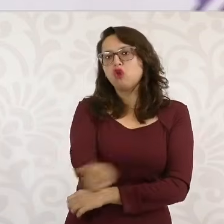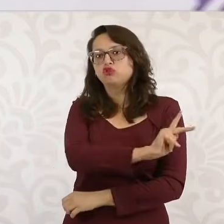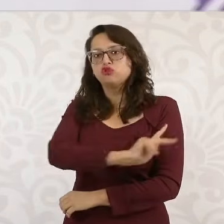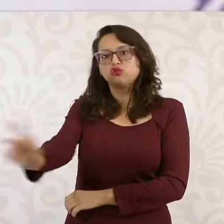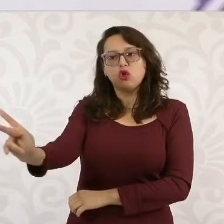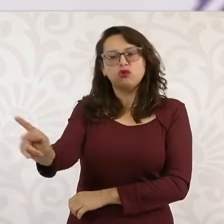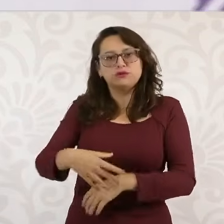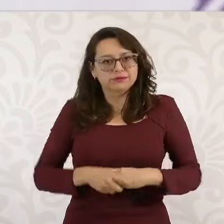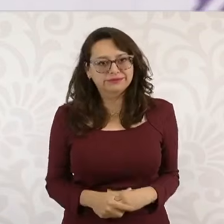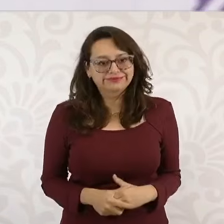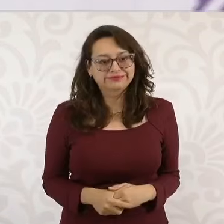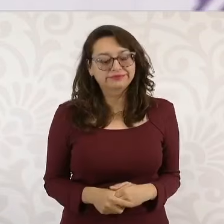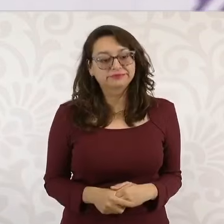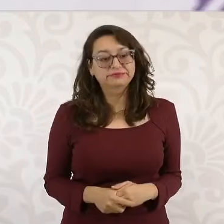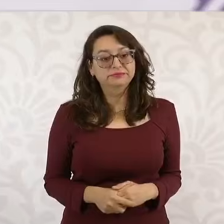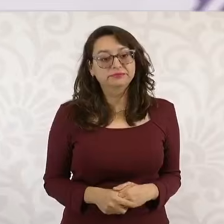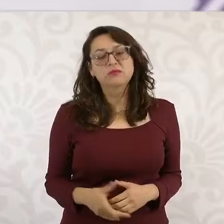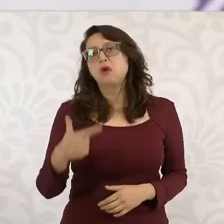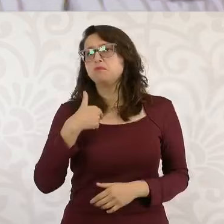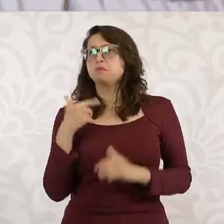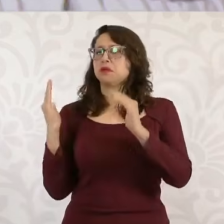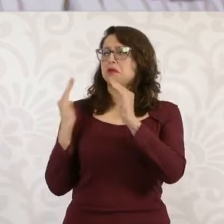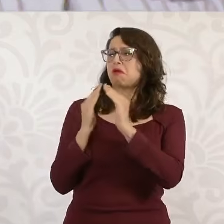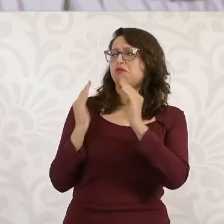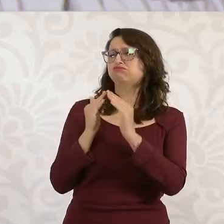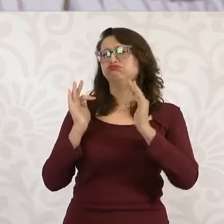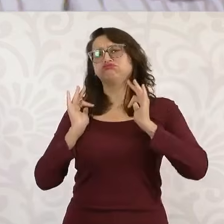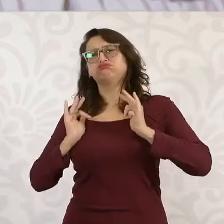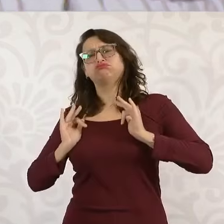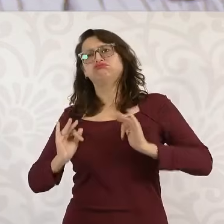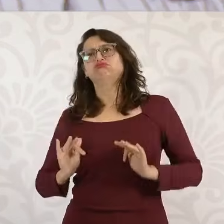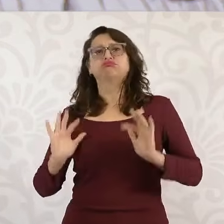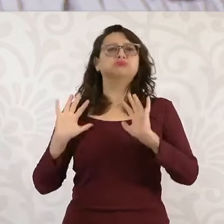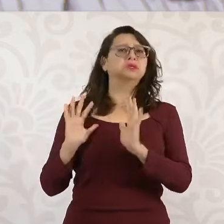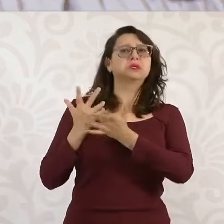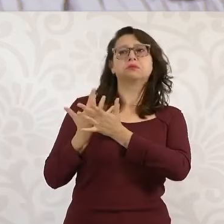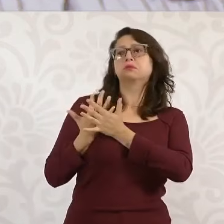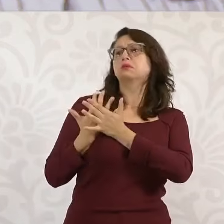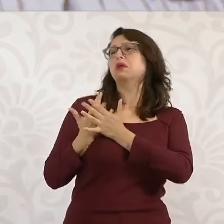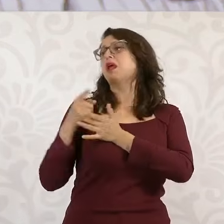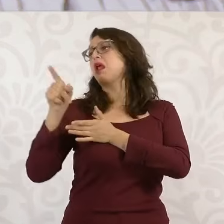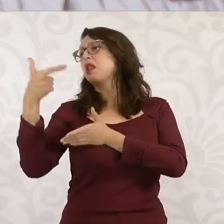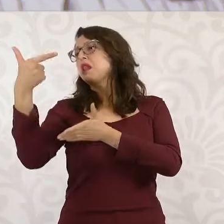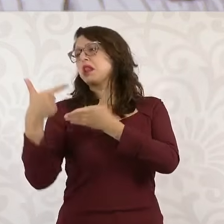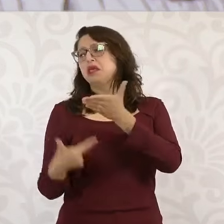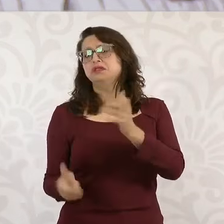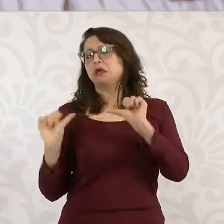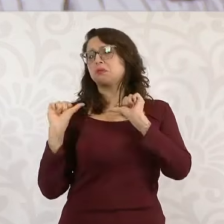Nadie puede quedarse en su casa tranquilo esperando ser el número 1 de la lista